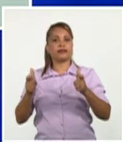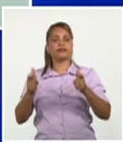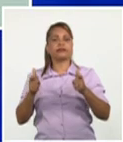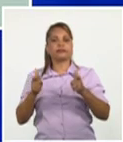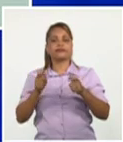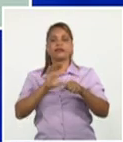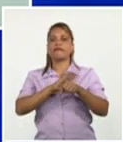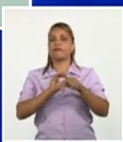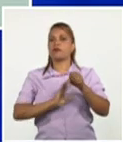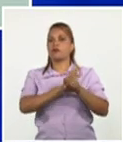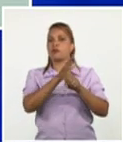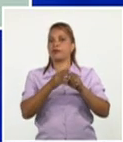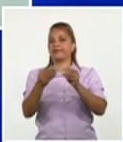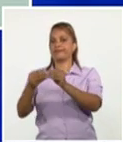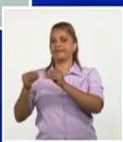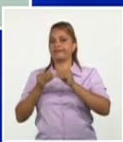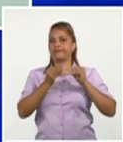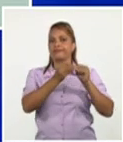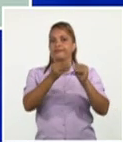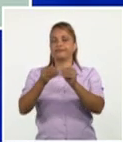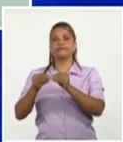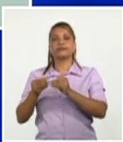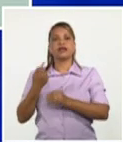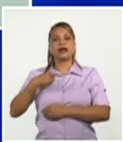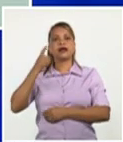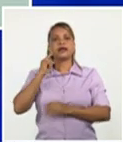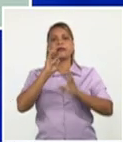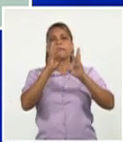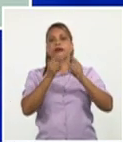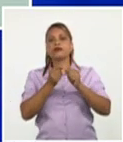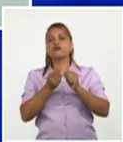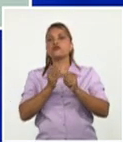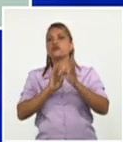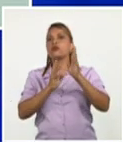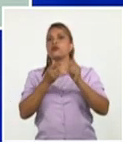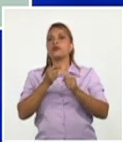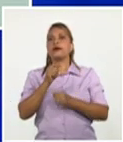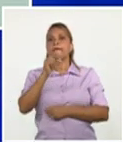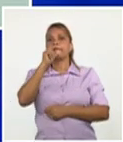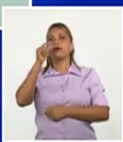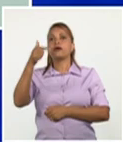la transmisión. Ayer el mayor número en Bejucal, con 8.